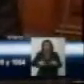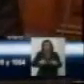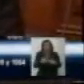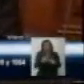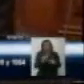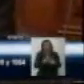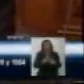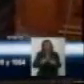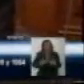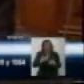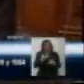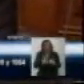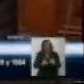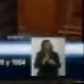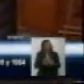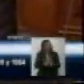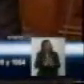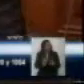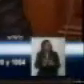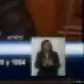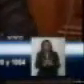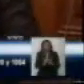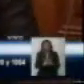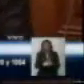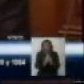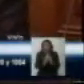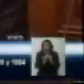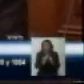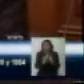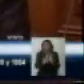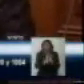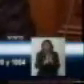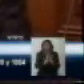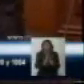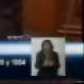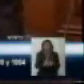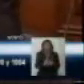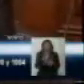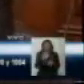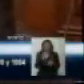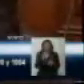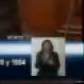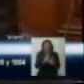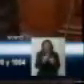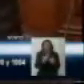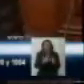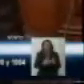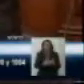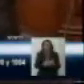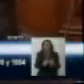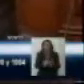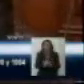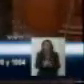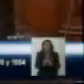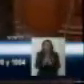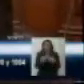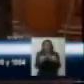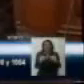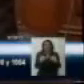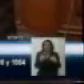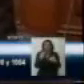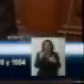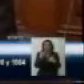del presidente, que al final termina, después de ponderar las leyes y decir que estaban bien orientadas y que tenían